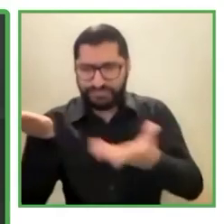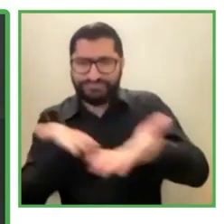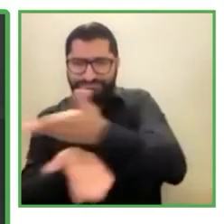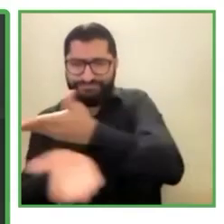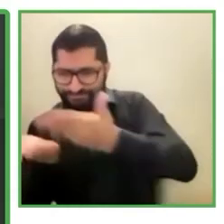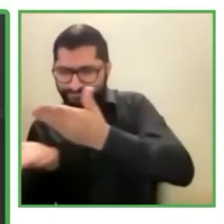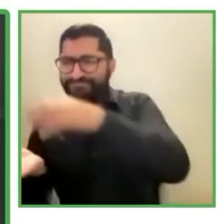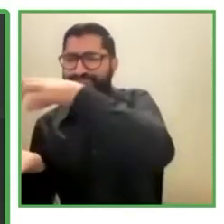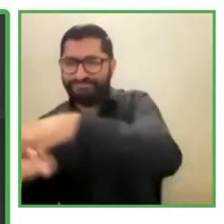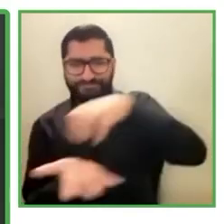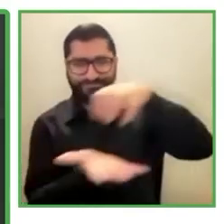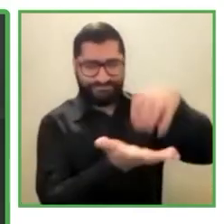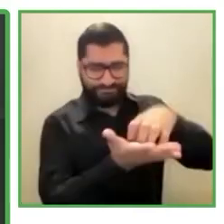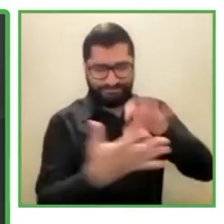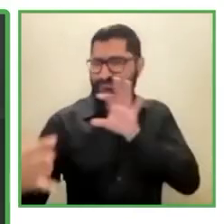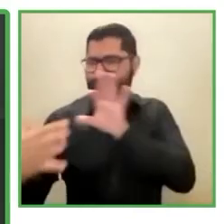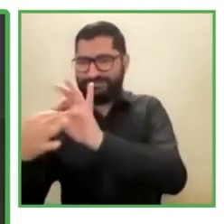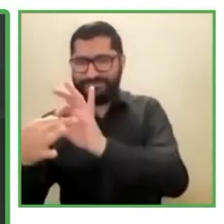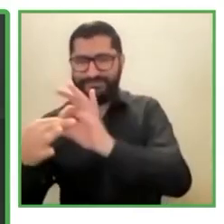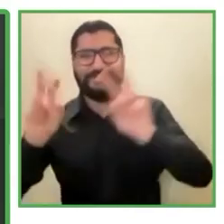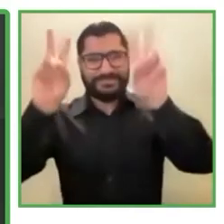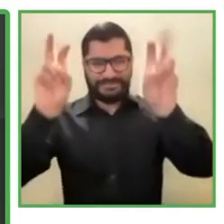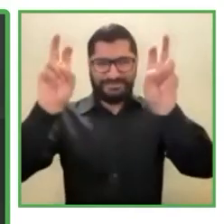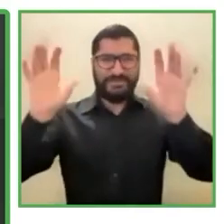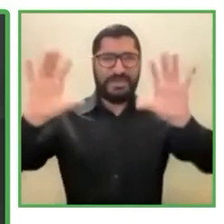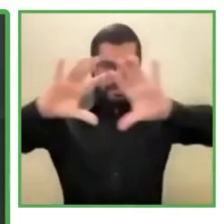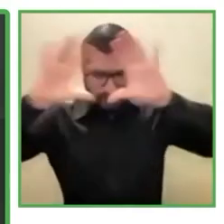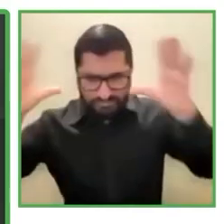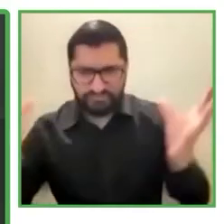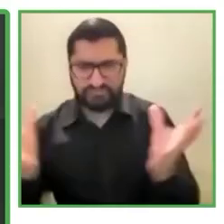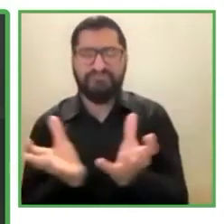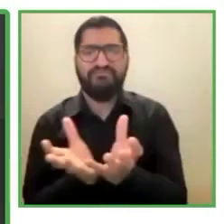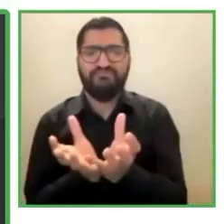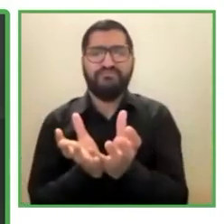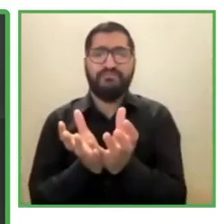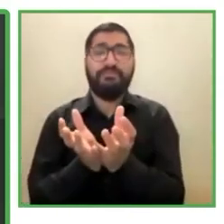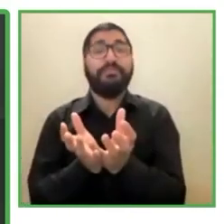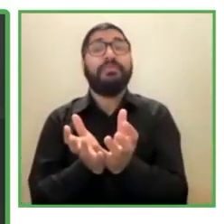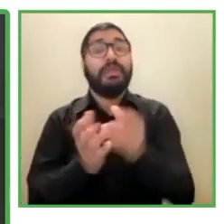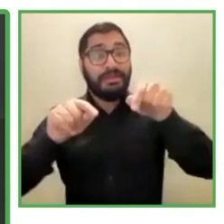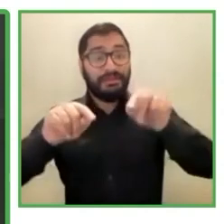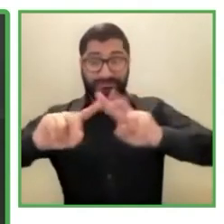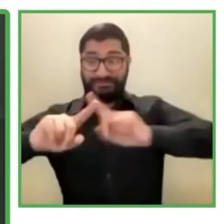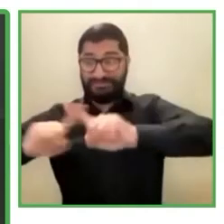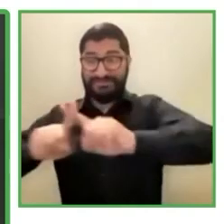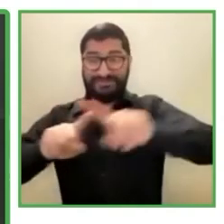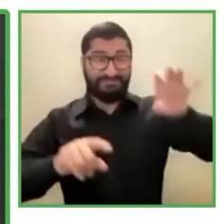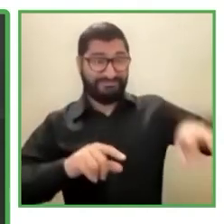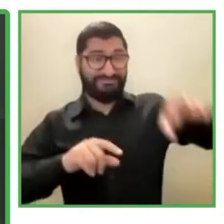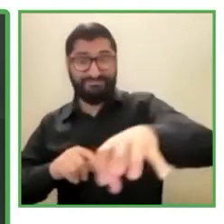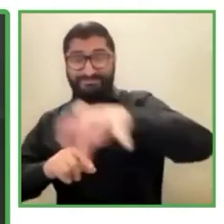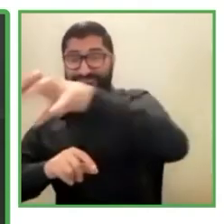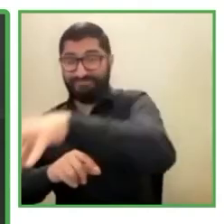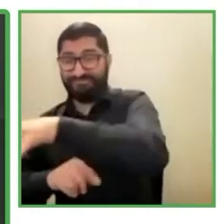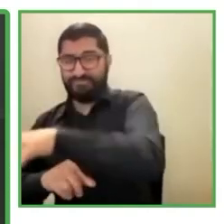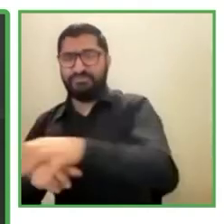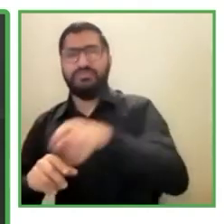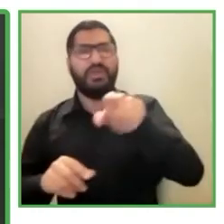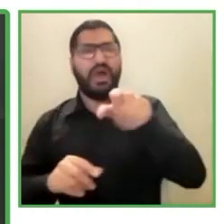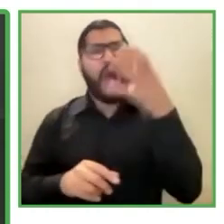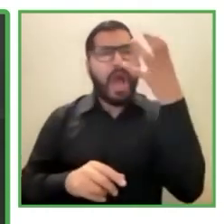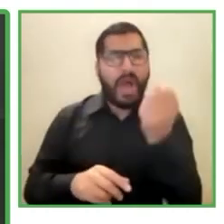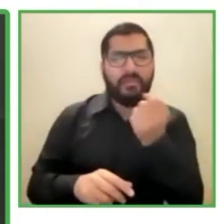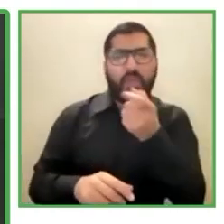otros sectores que tienen un rezago muy importante en materia de productividad, que no tienen acceso a la